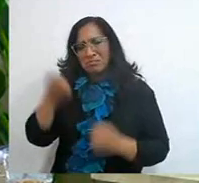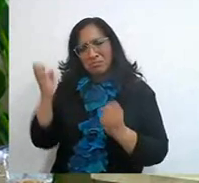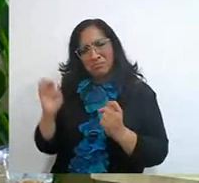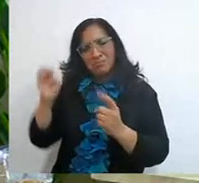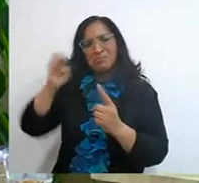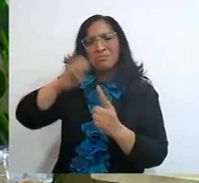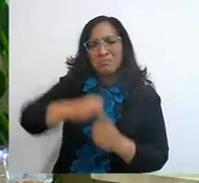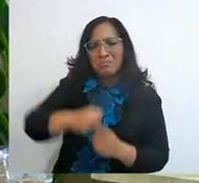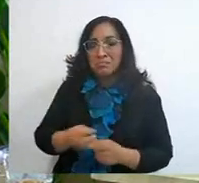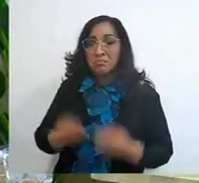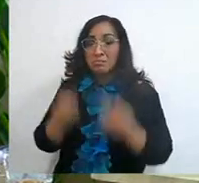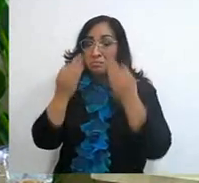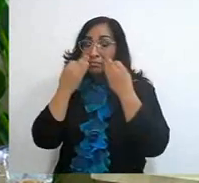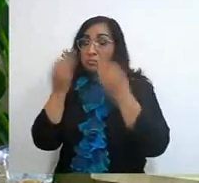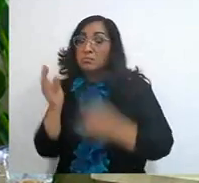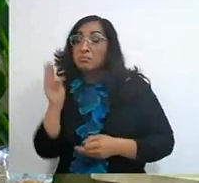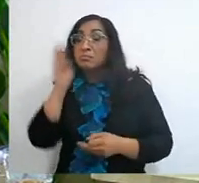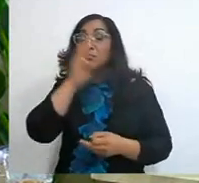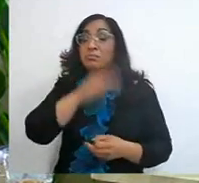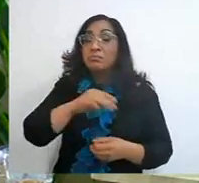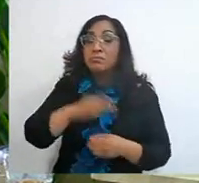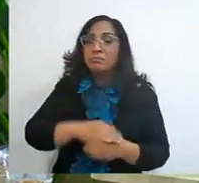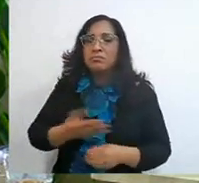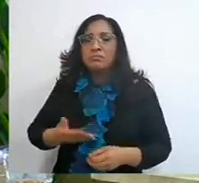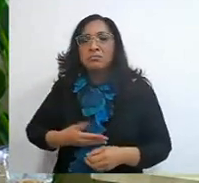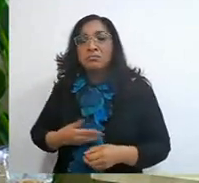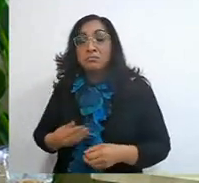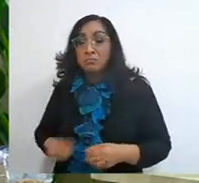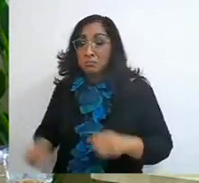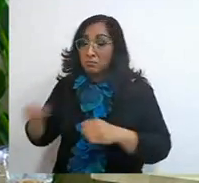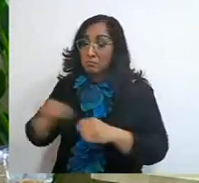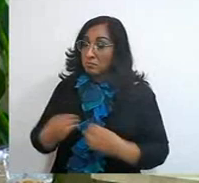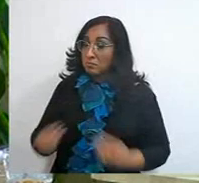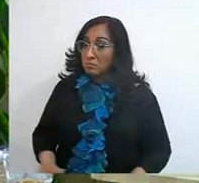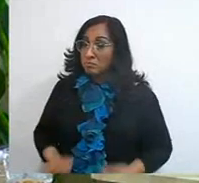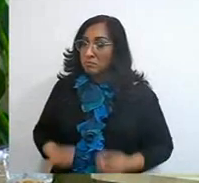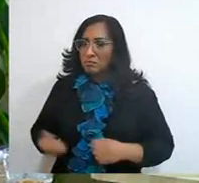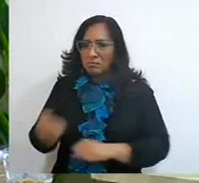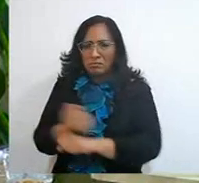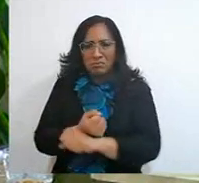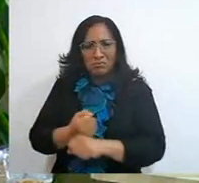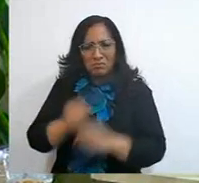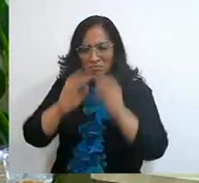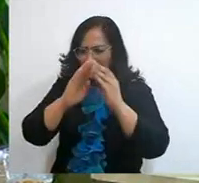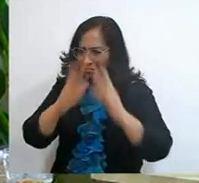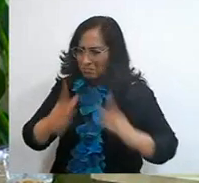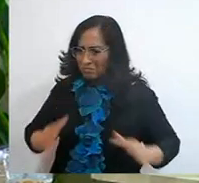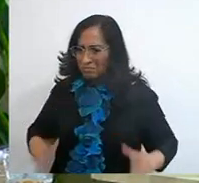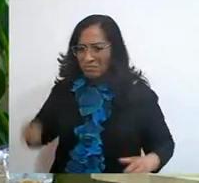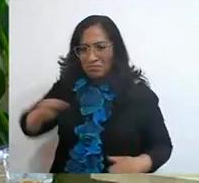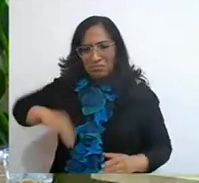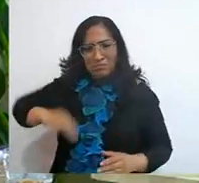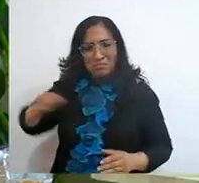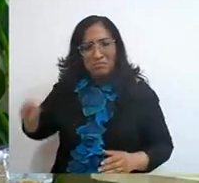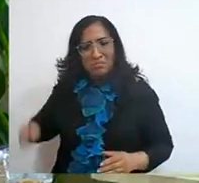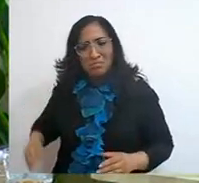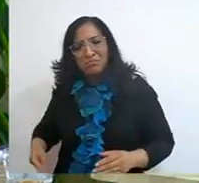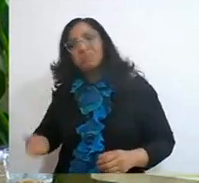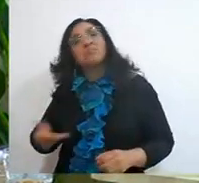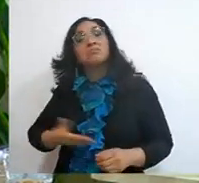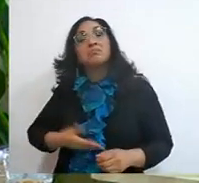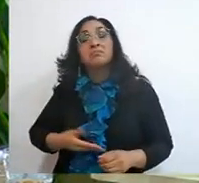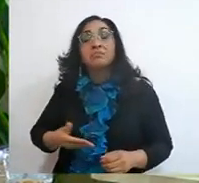falso testimonio, porque tal vez ya tienen sobre sus vidas sangre derramada. Tal vez ya